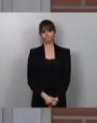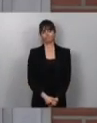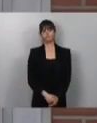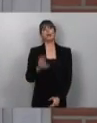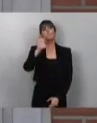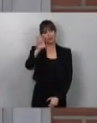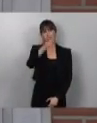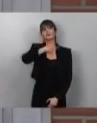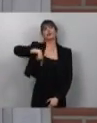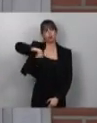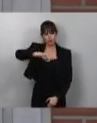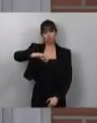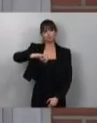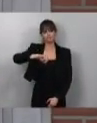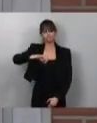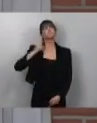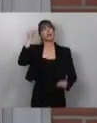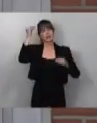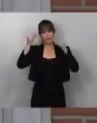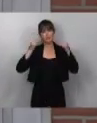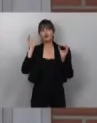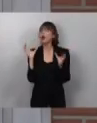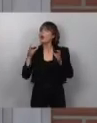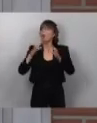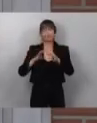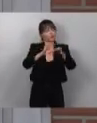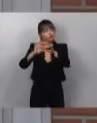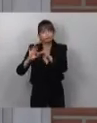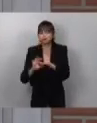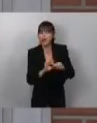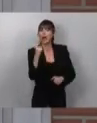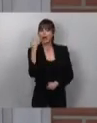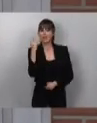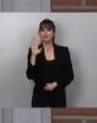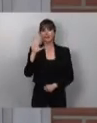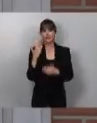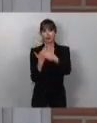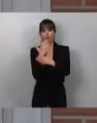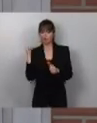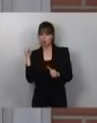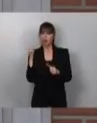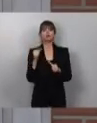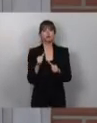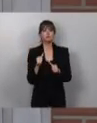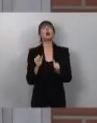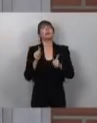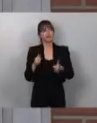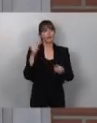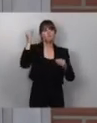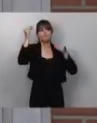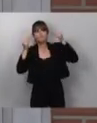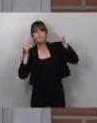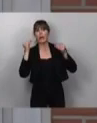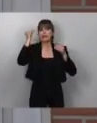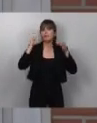Susana tú hablas de impacto pero es que no no nos olvidemos del impacto a nivel internacional eh có hemos quedado